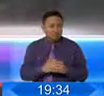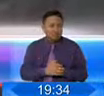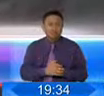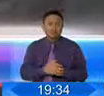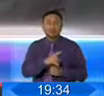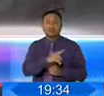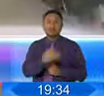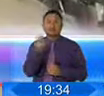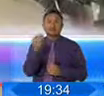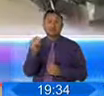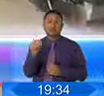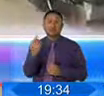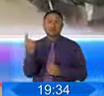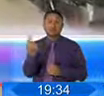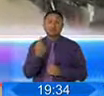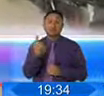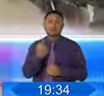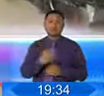menor de edad en la orfandad.